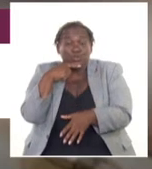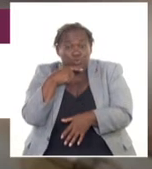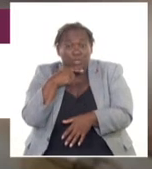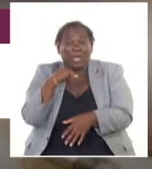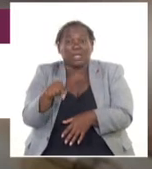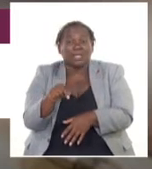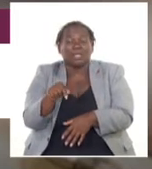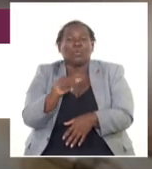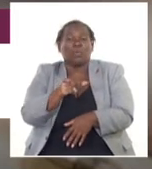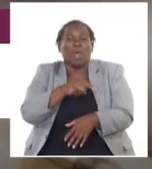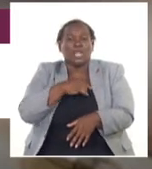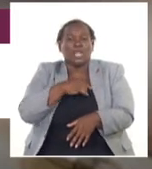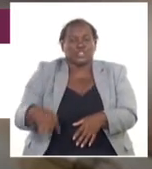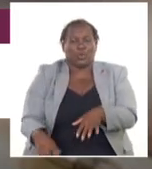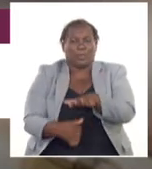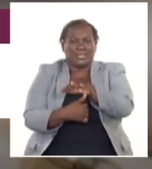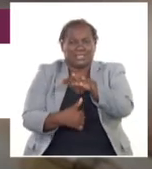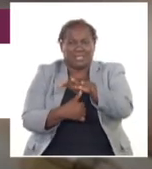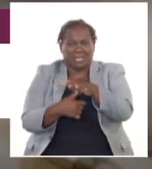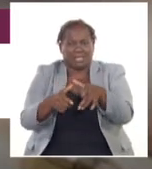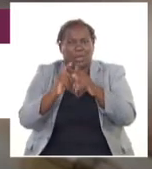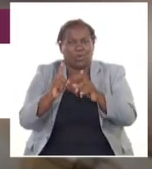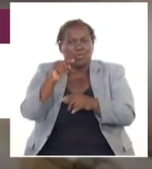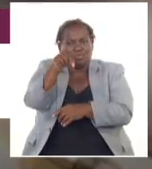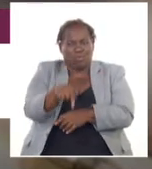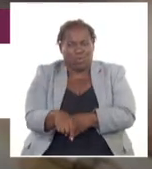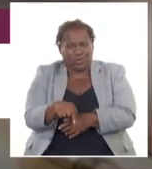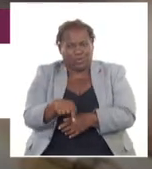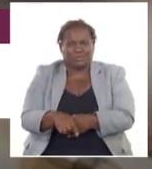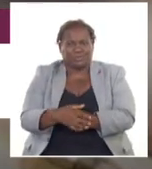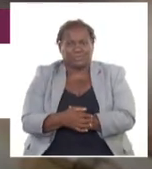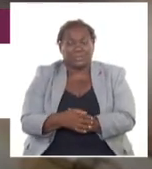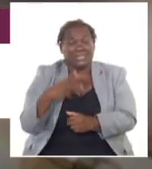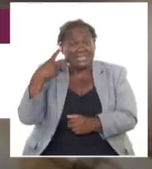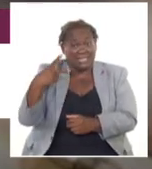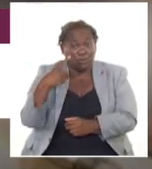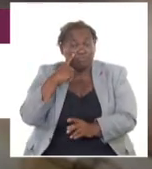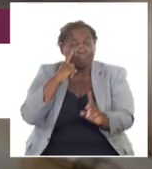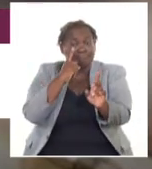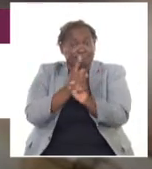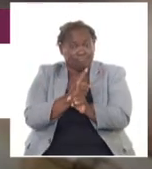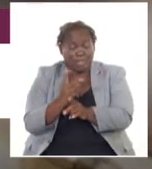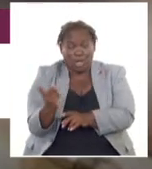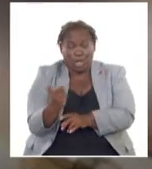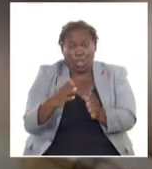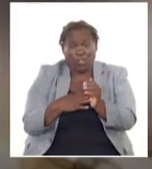Jinping, quienes se reunieron en el día de hoy. Se trata del segundo encuentro de ambos líderes en menos de dos meses.